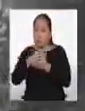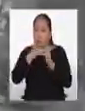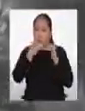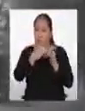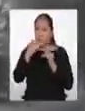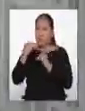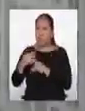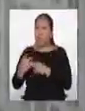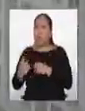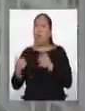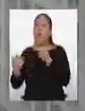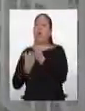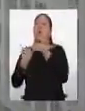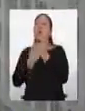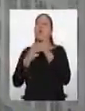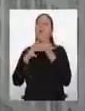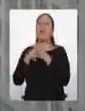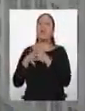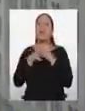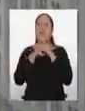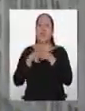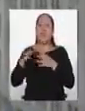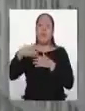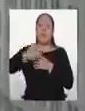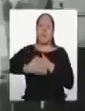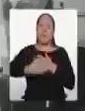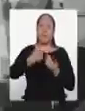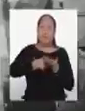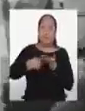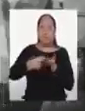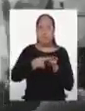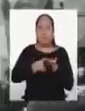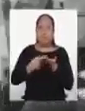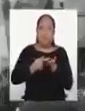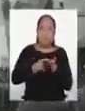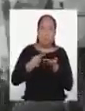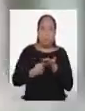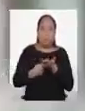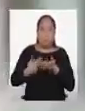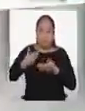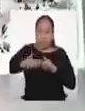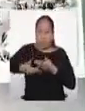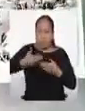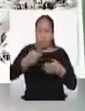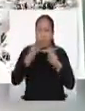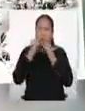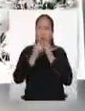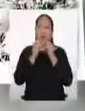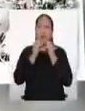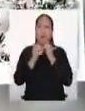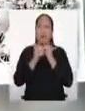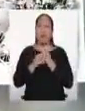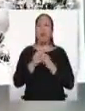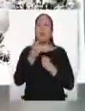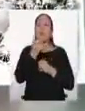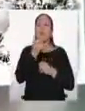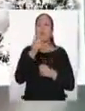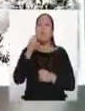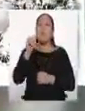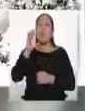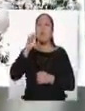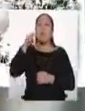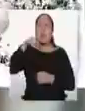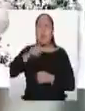participación de los Estados Unidos y la posterior negociación bilateral directa para resolver la situación de Tacna y Arica por el